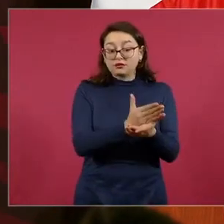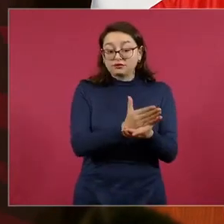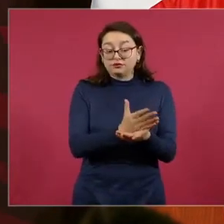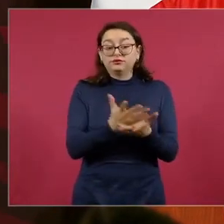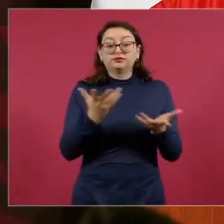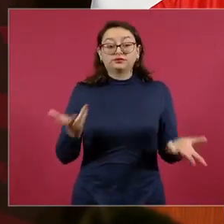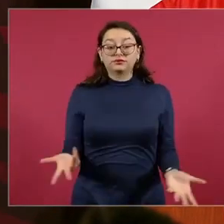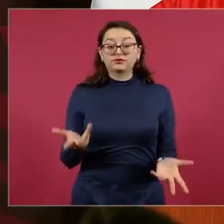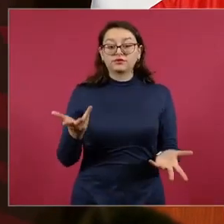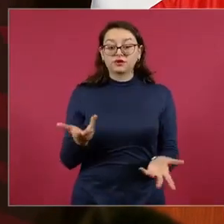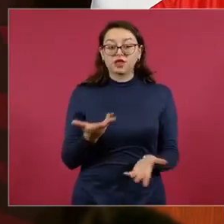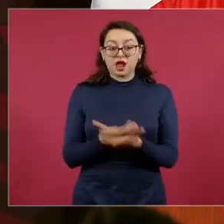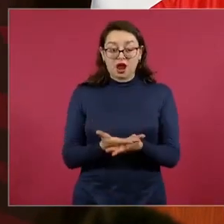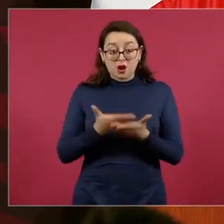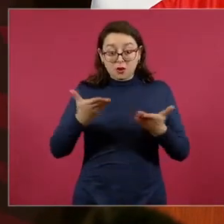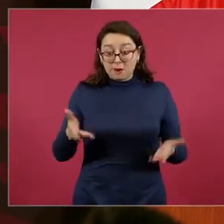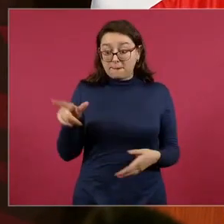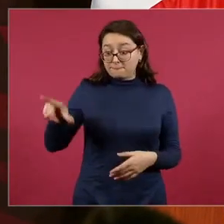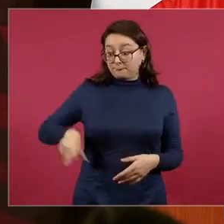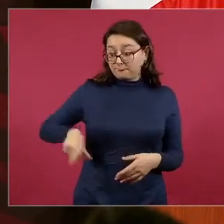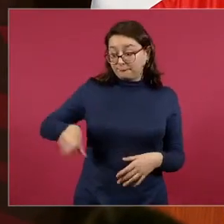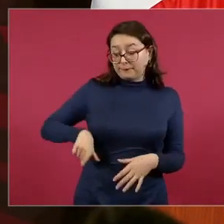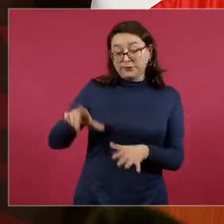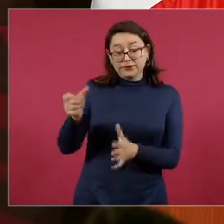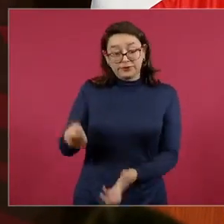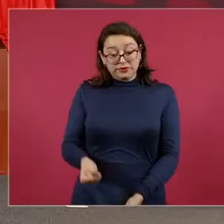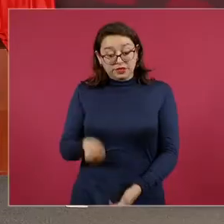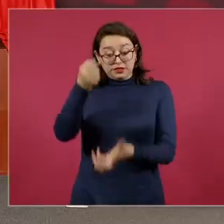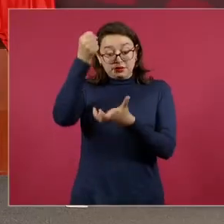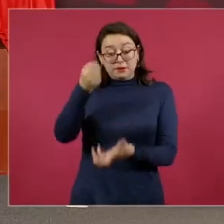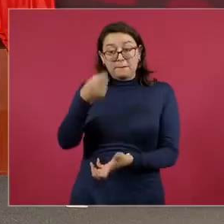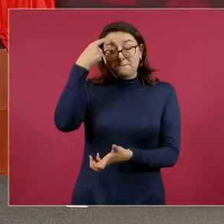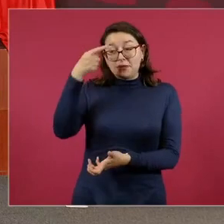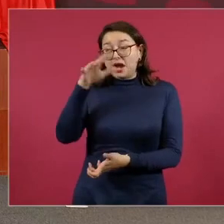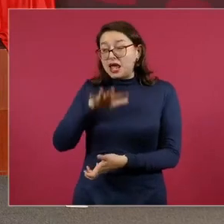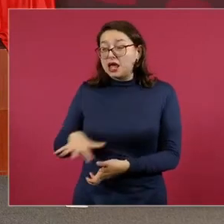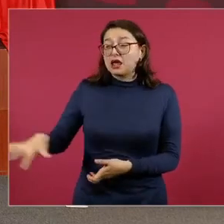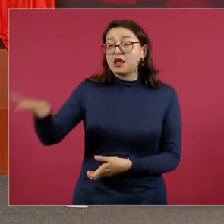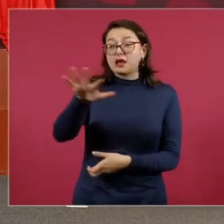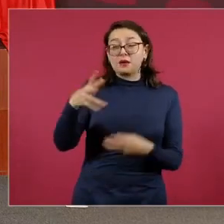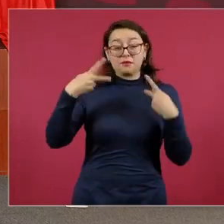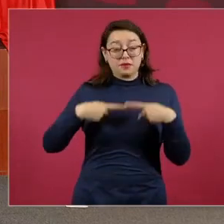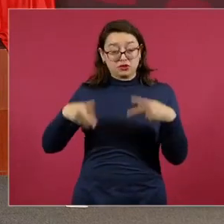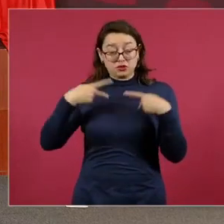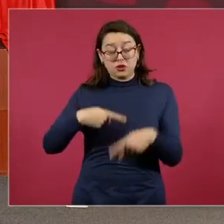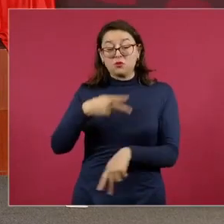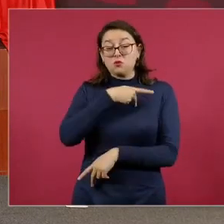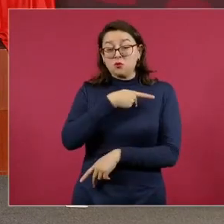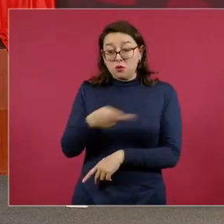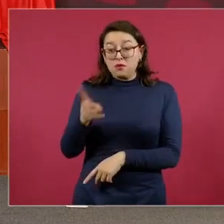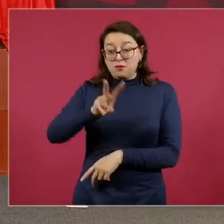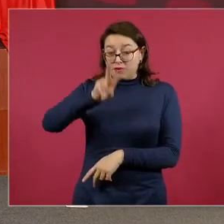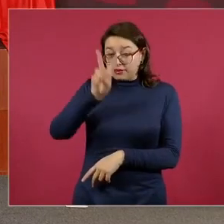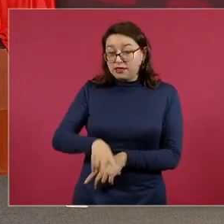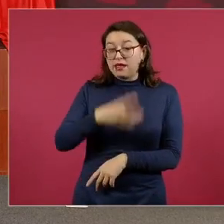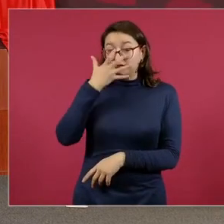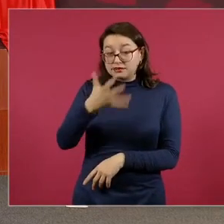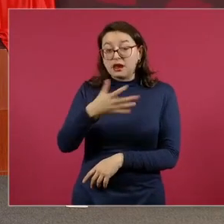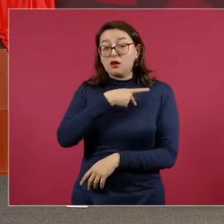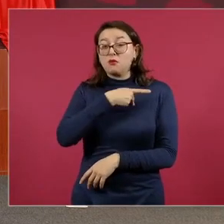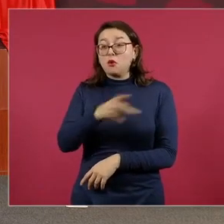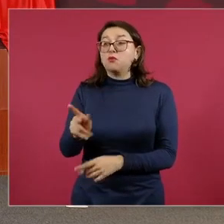el presupuesto, que es dinero de todos, va a la gente más necesitada, va a los pobres como nunca.